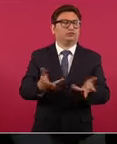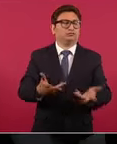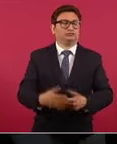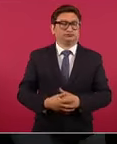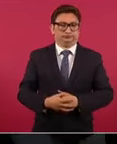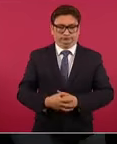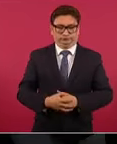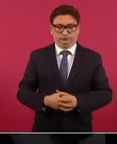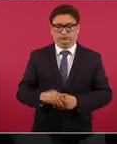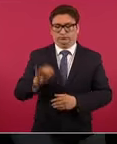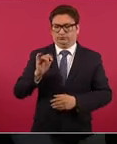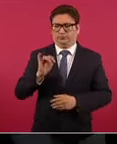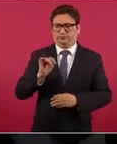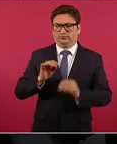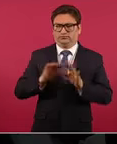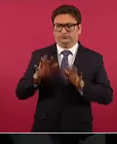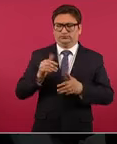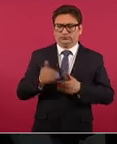proceso